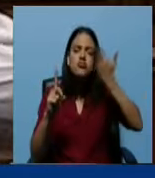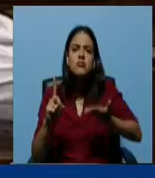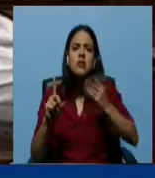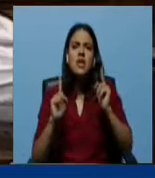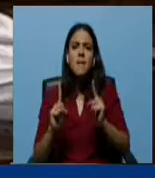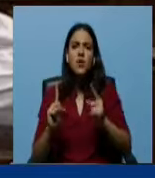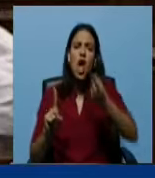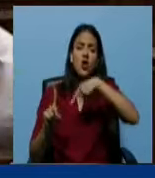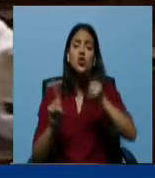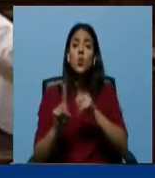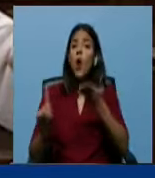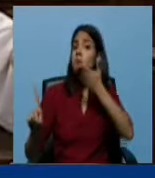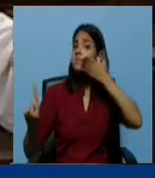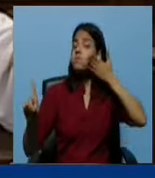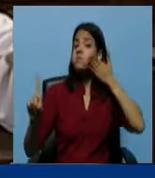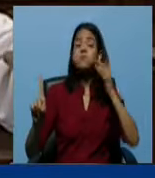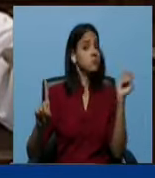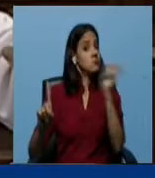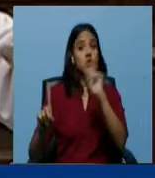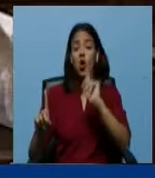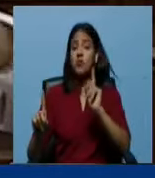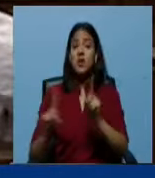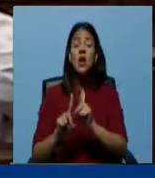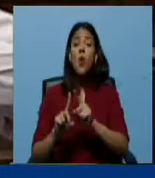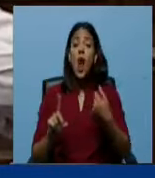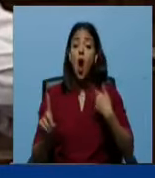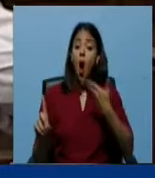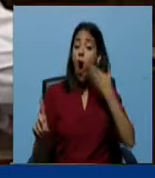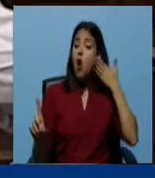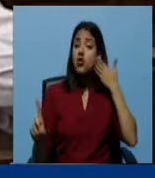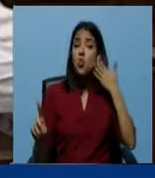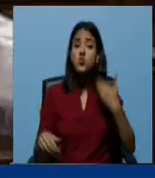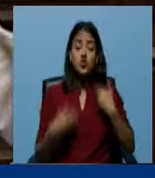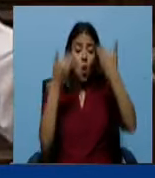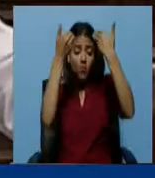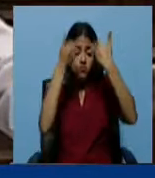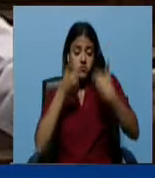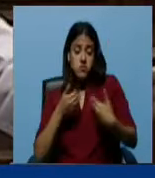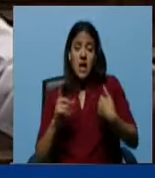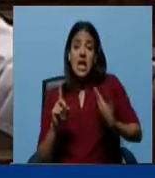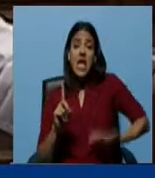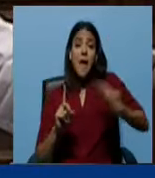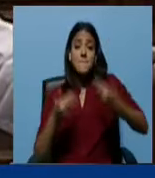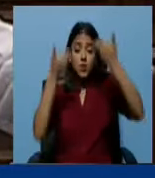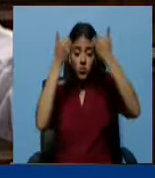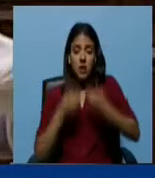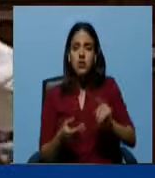El ego, pa'l carajo. El individualismo, pa'l carajo.